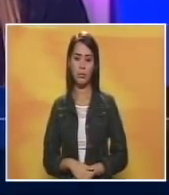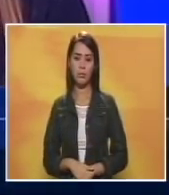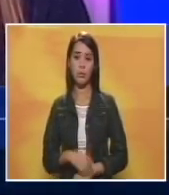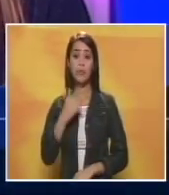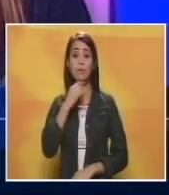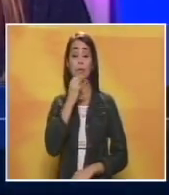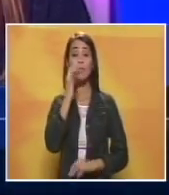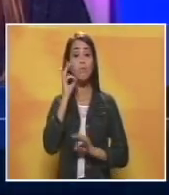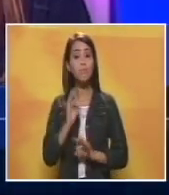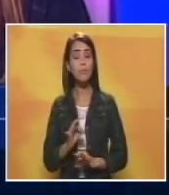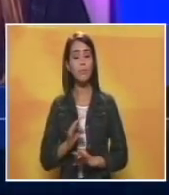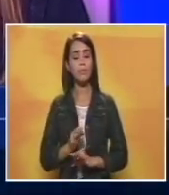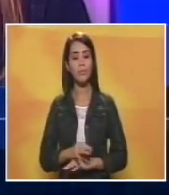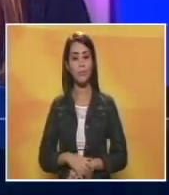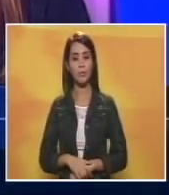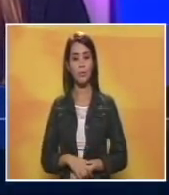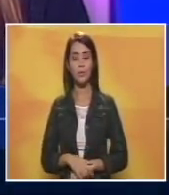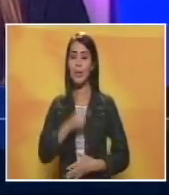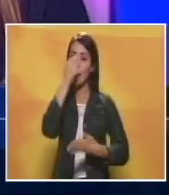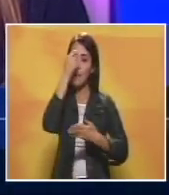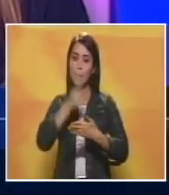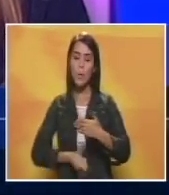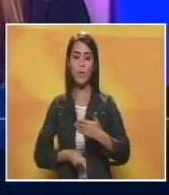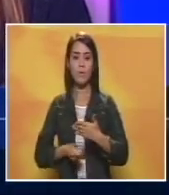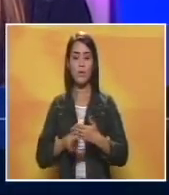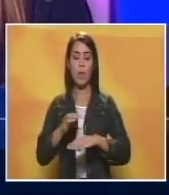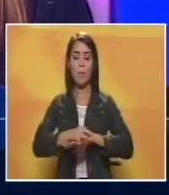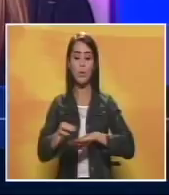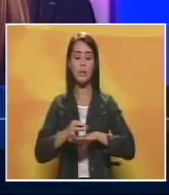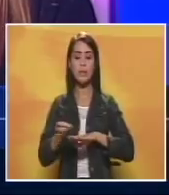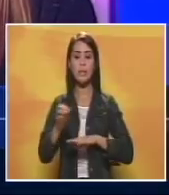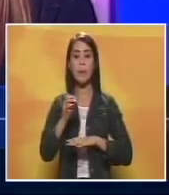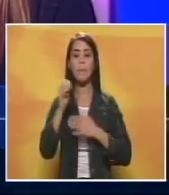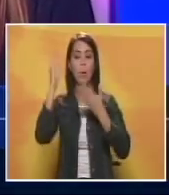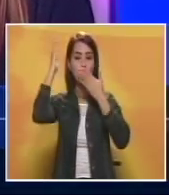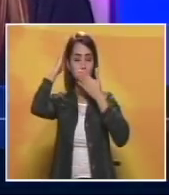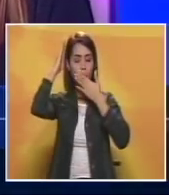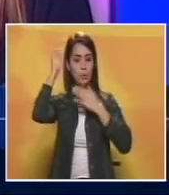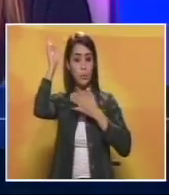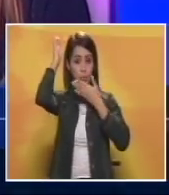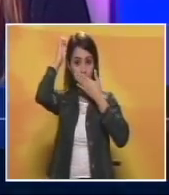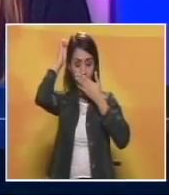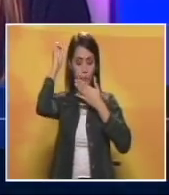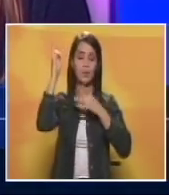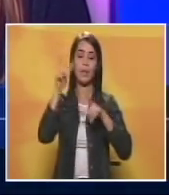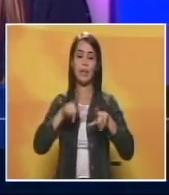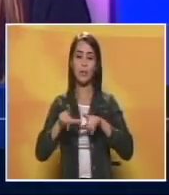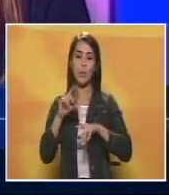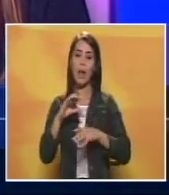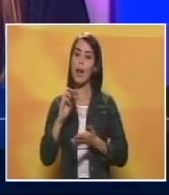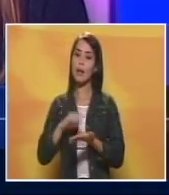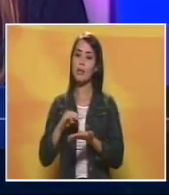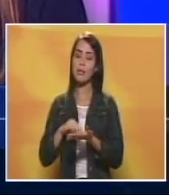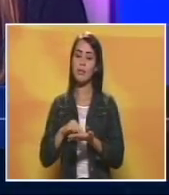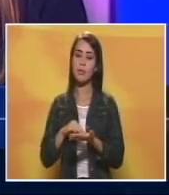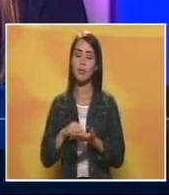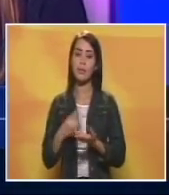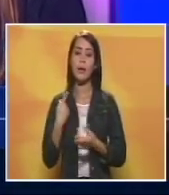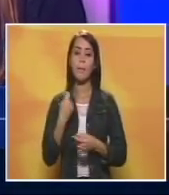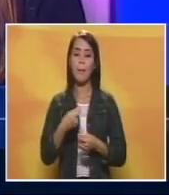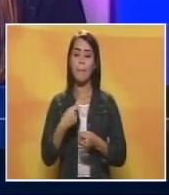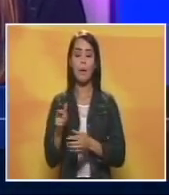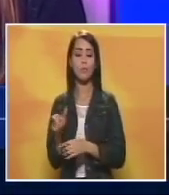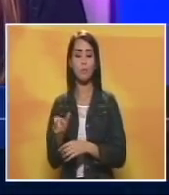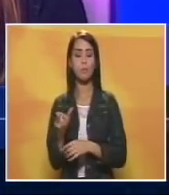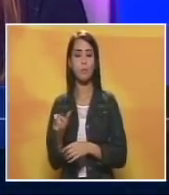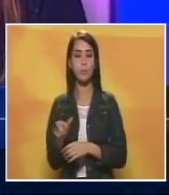decretado que está prohibido en el municipio de Guacaipuro el cobro de comisiones a través del pago de bienes y servicios por parte de tarjeta de débito,